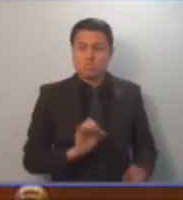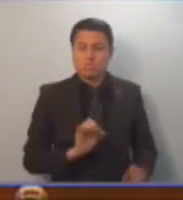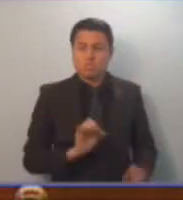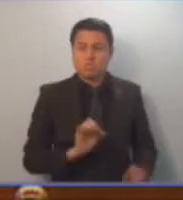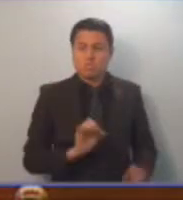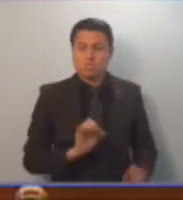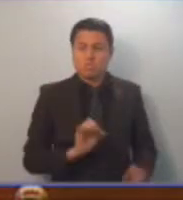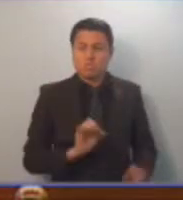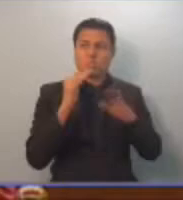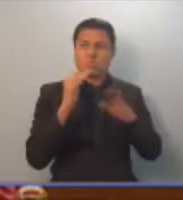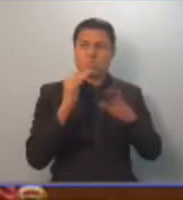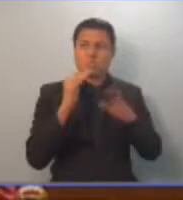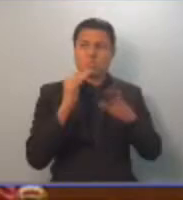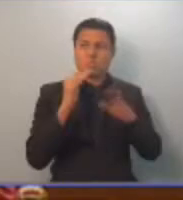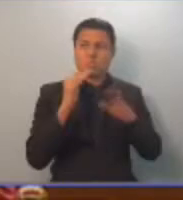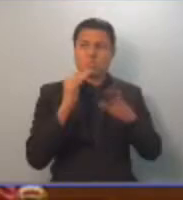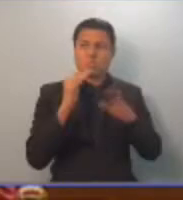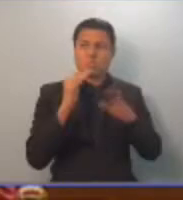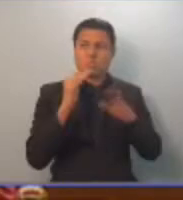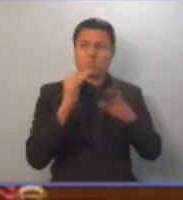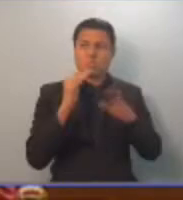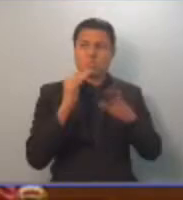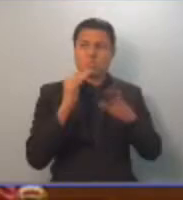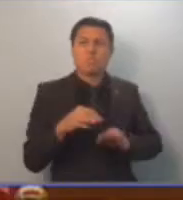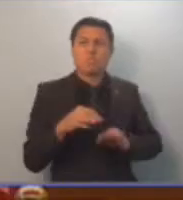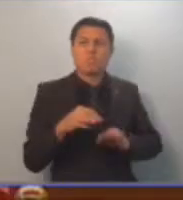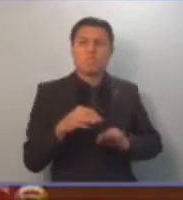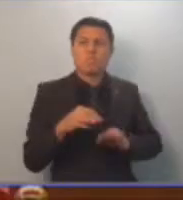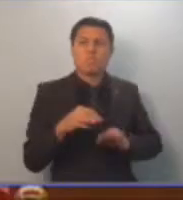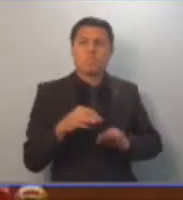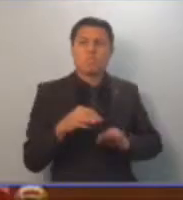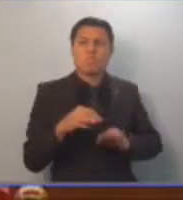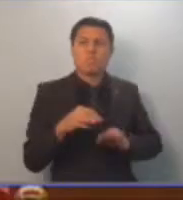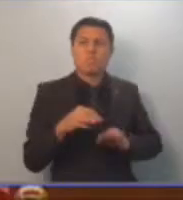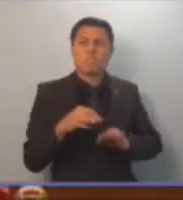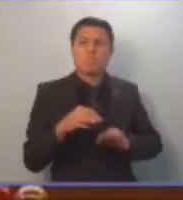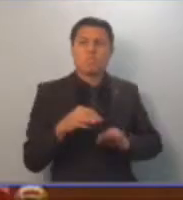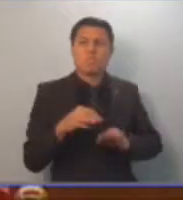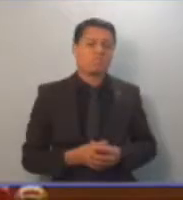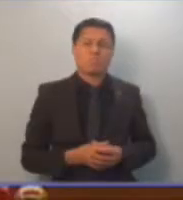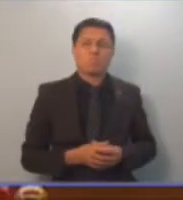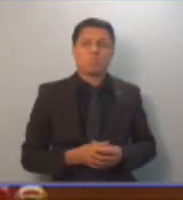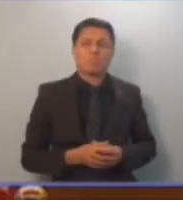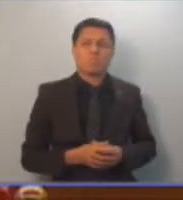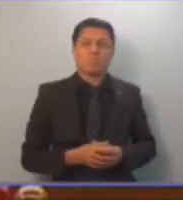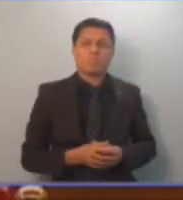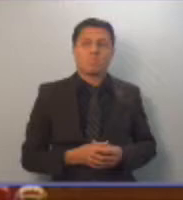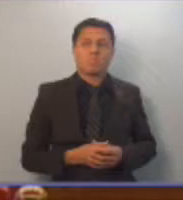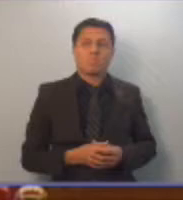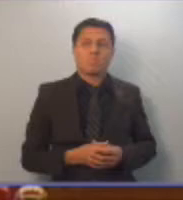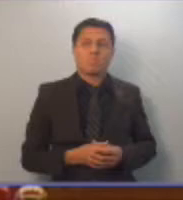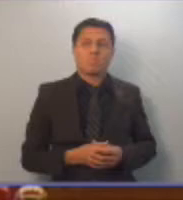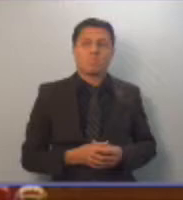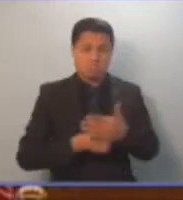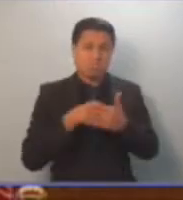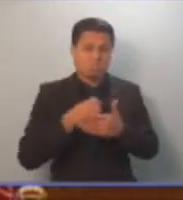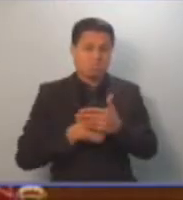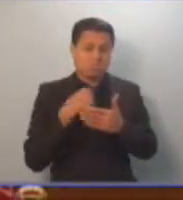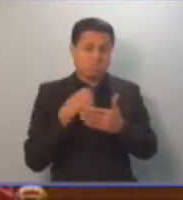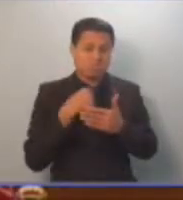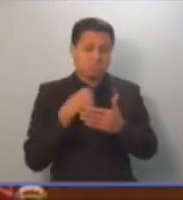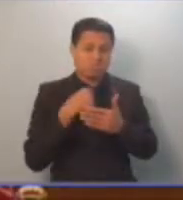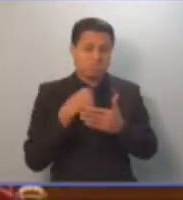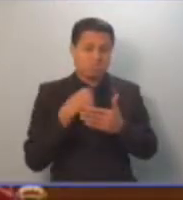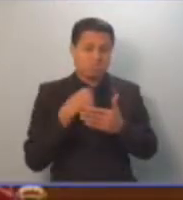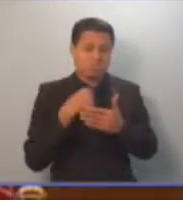cargo de la Iglesia Católica. Es por tanto un hecho que el aval y el trabajo constante y comprometido